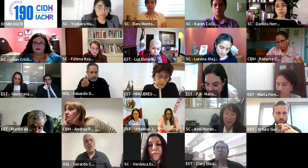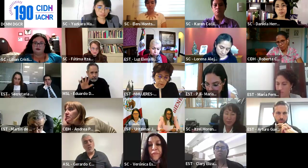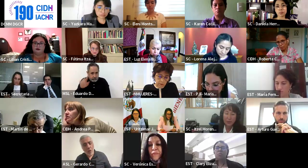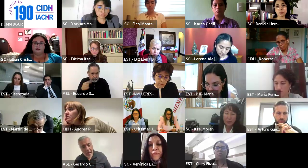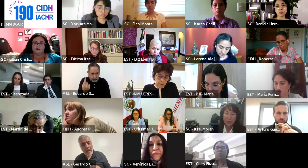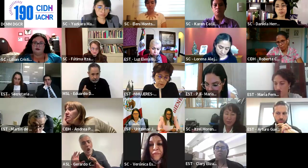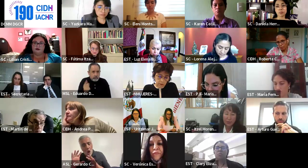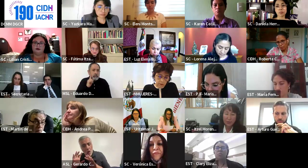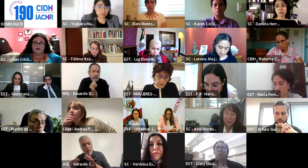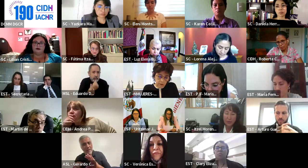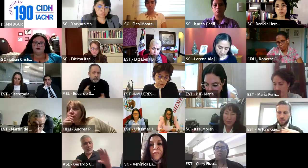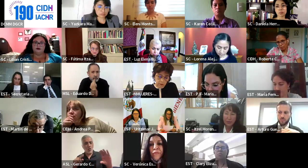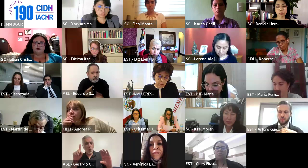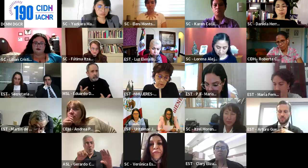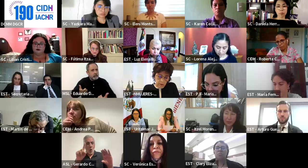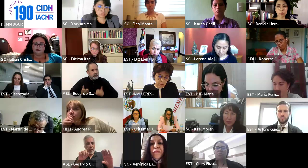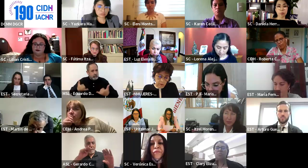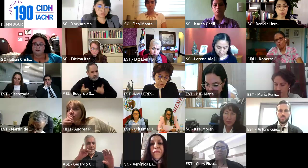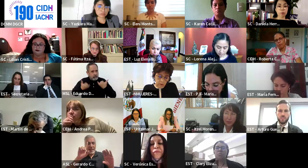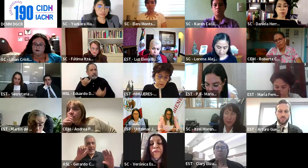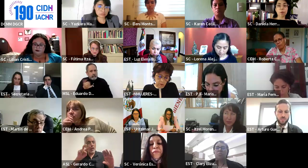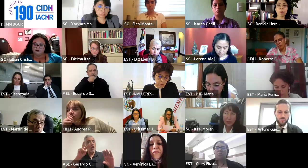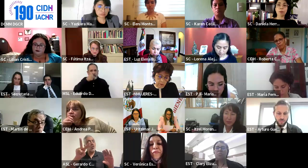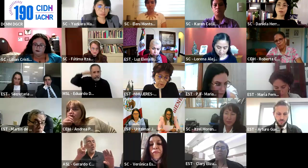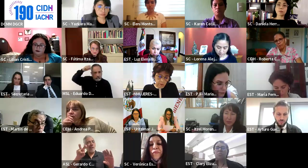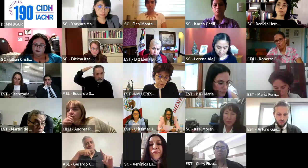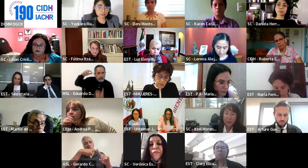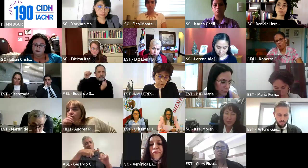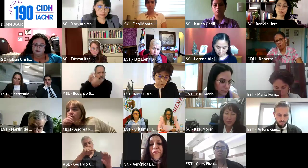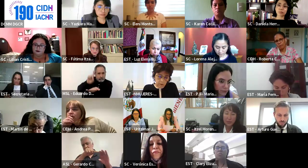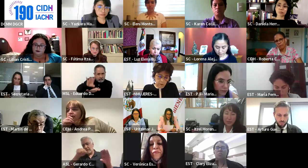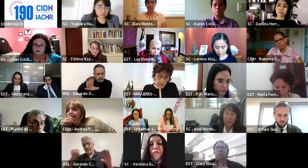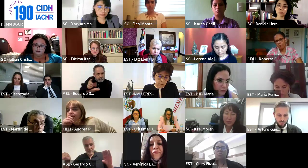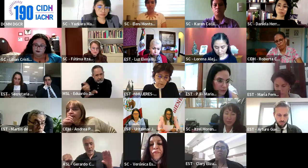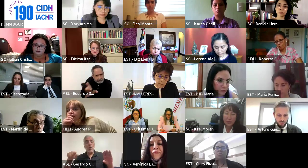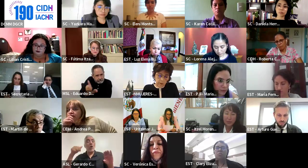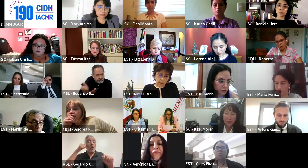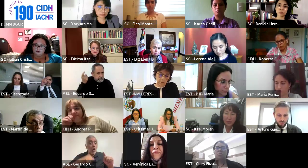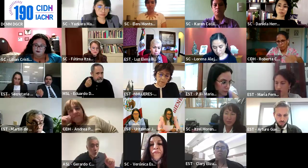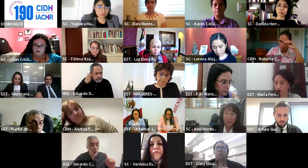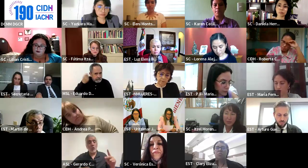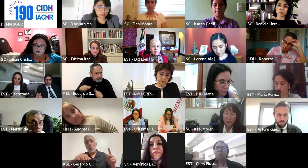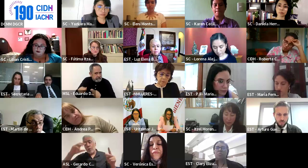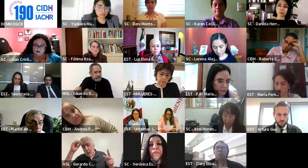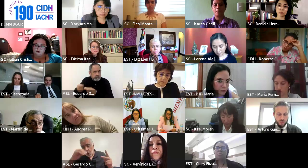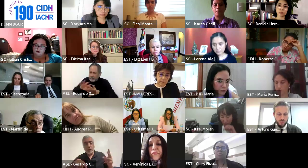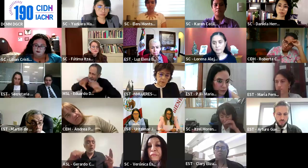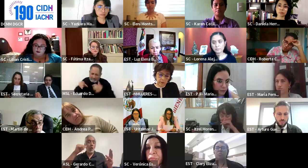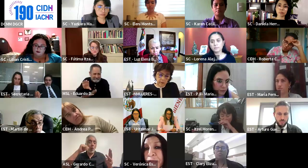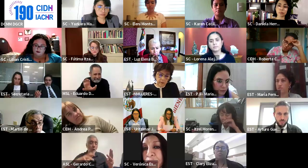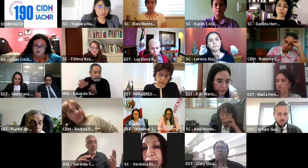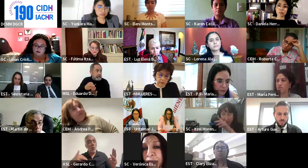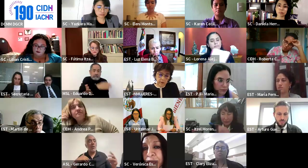1.482.451 niñas, niños, adolescentes, jóvenes y adultos con discapacidad, con una inversión social sin precedentes